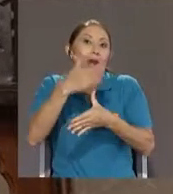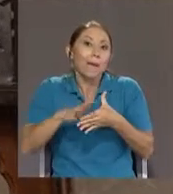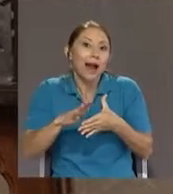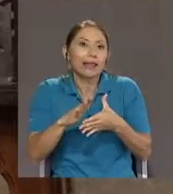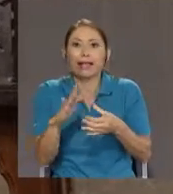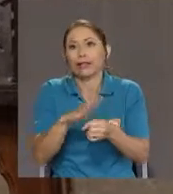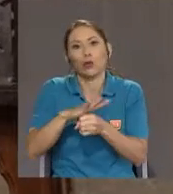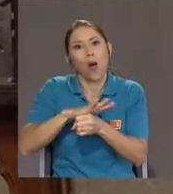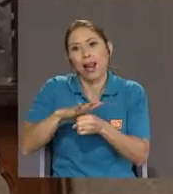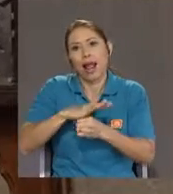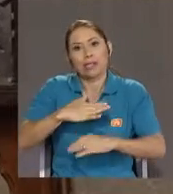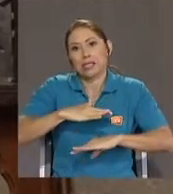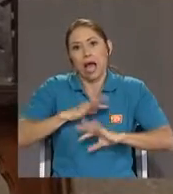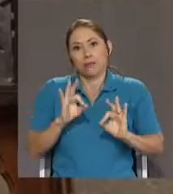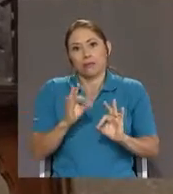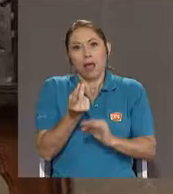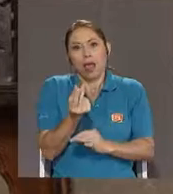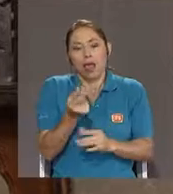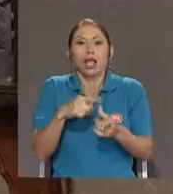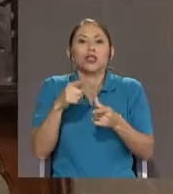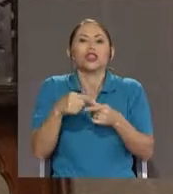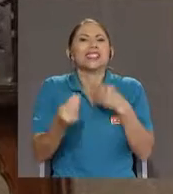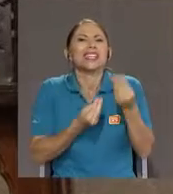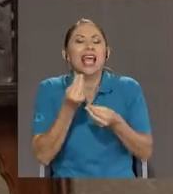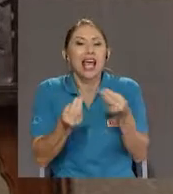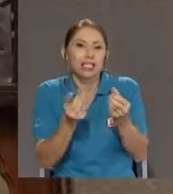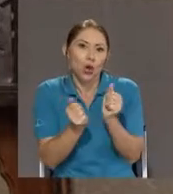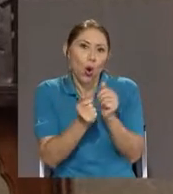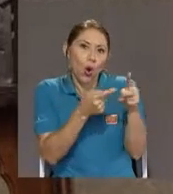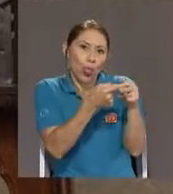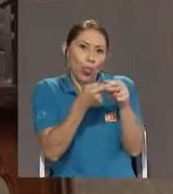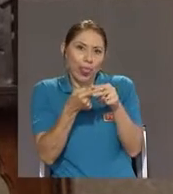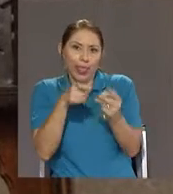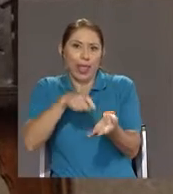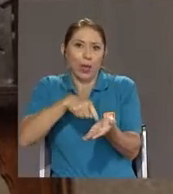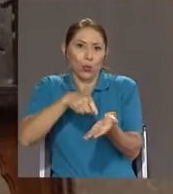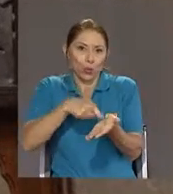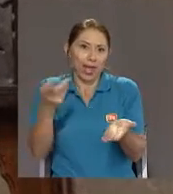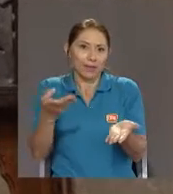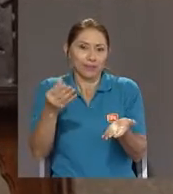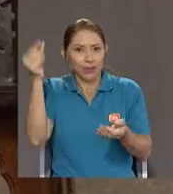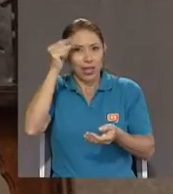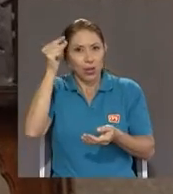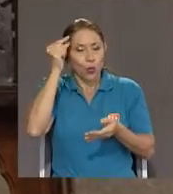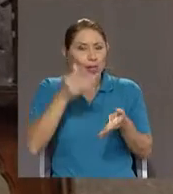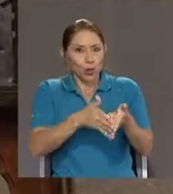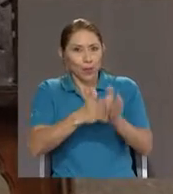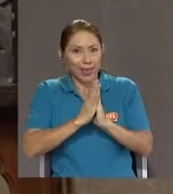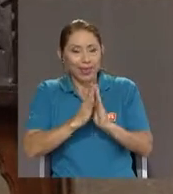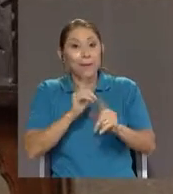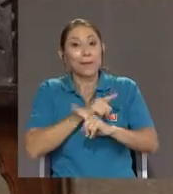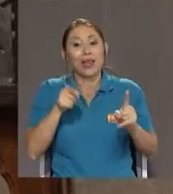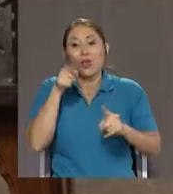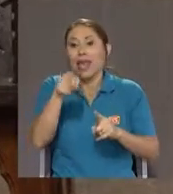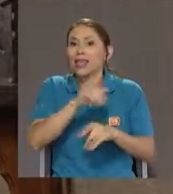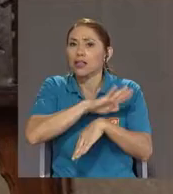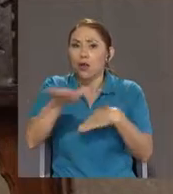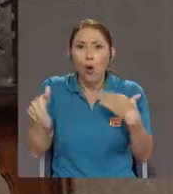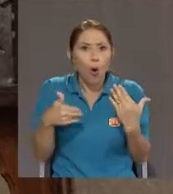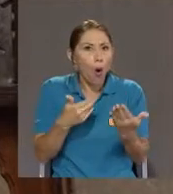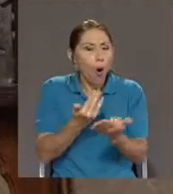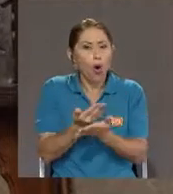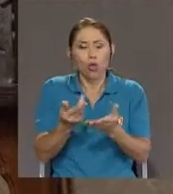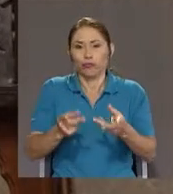alcanza y que se paga con el déficit o con la deuda que incurre el Estado, pero de ahí sale todo.